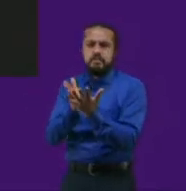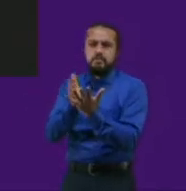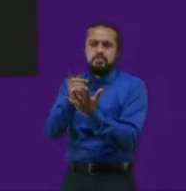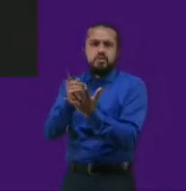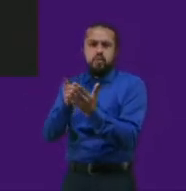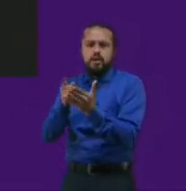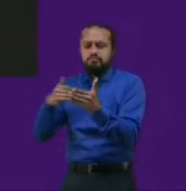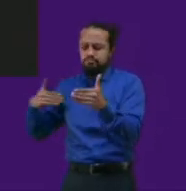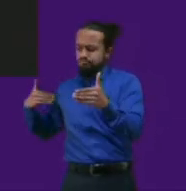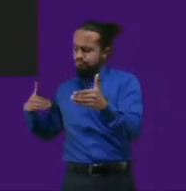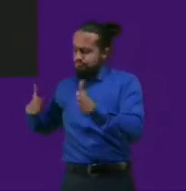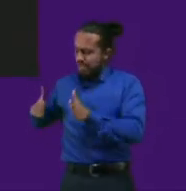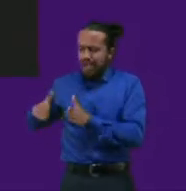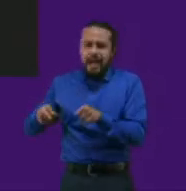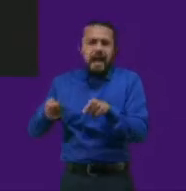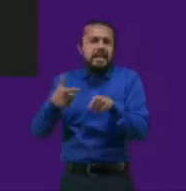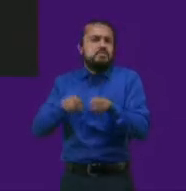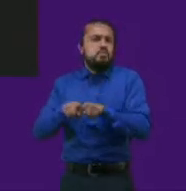charla